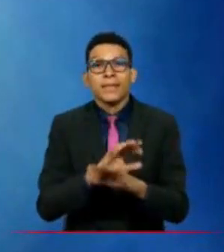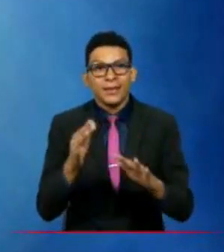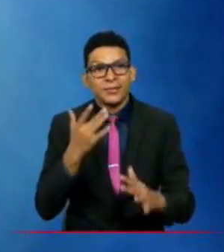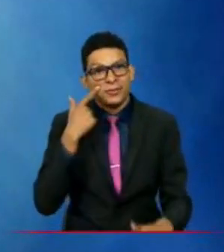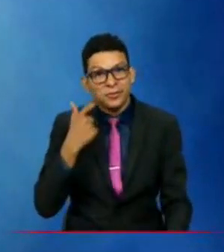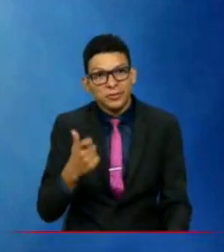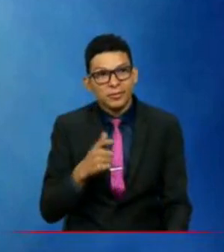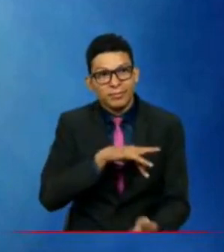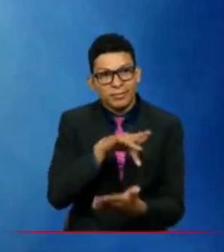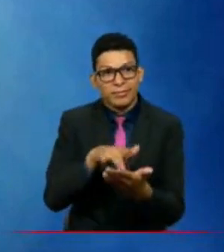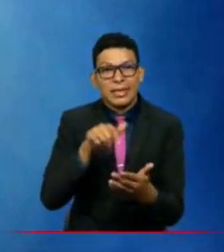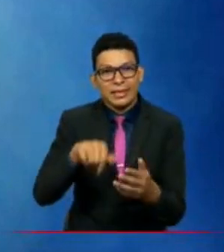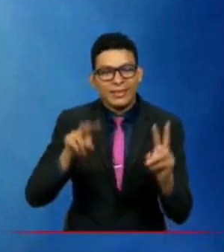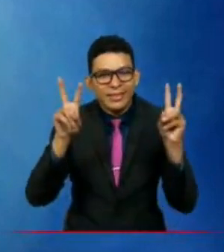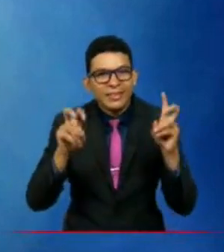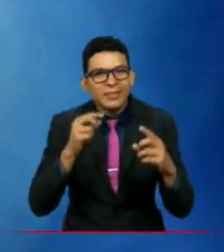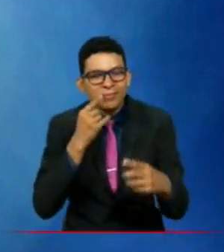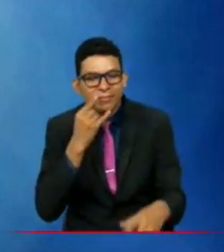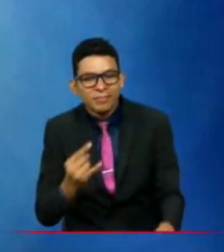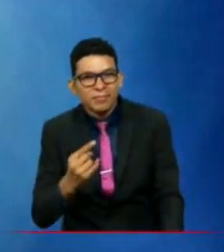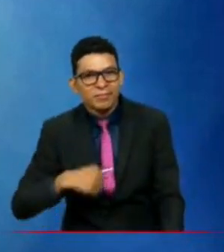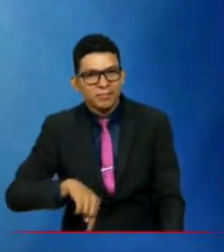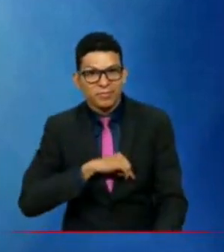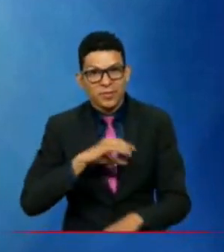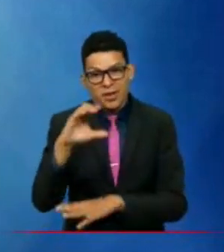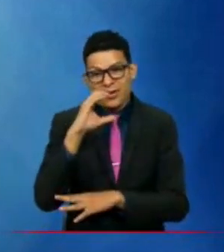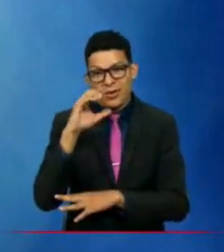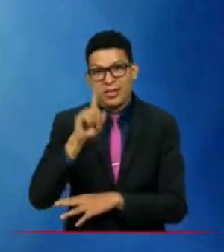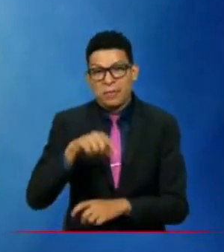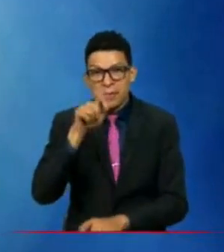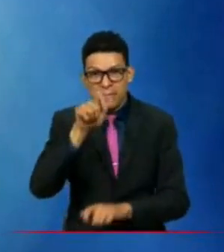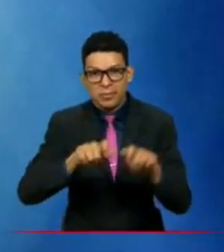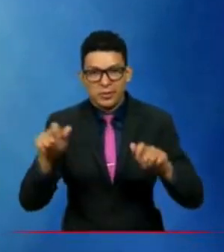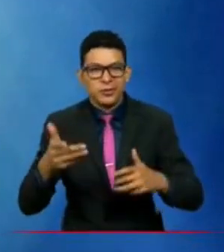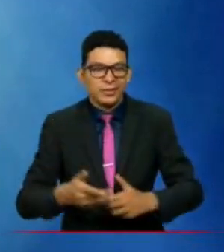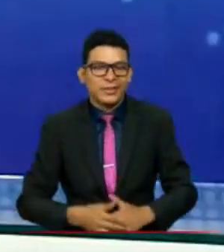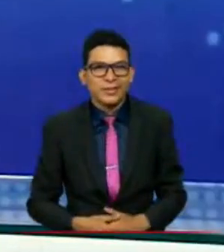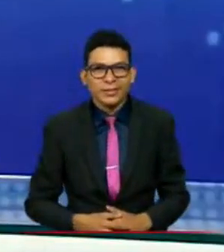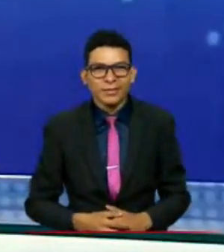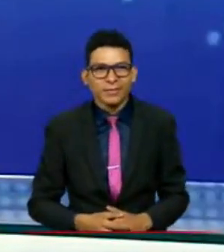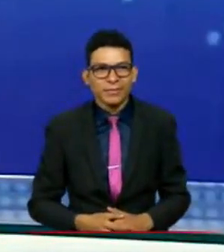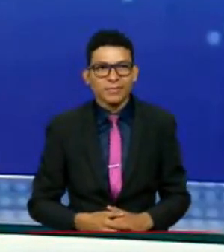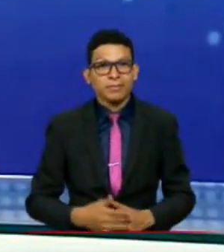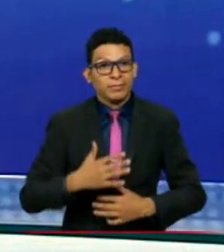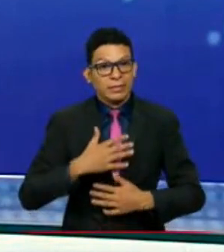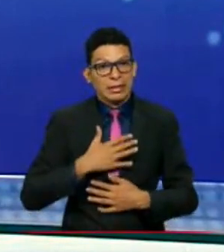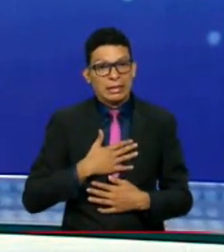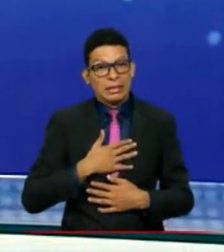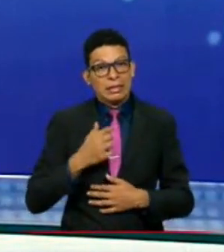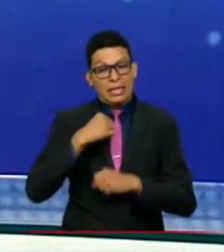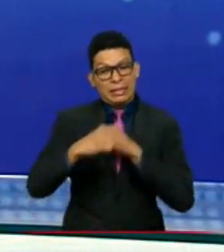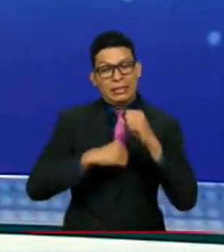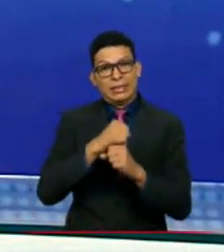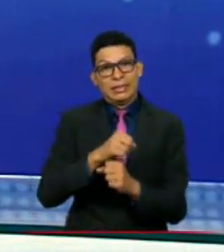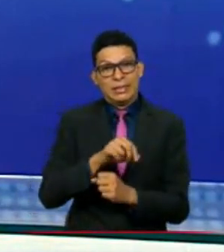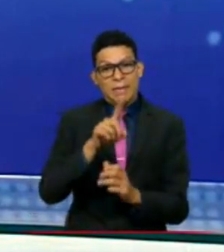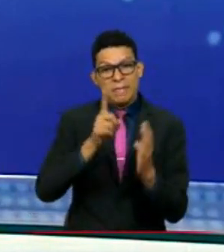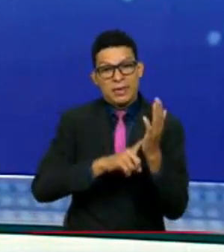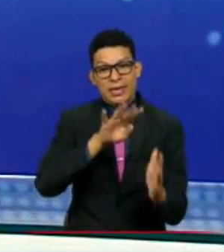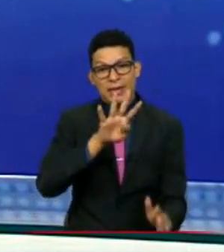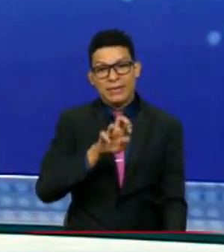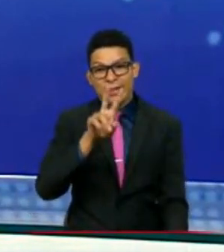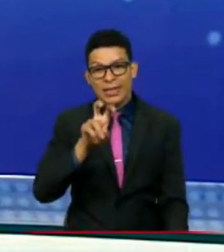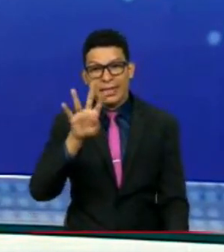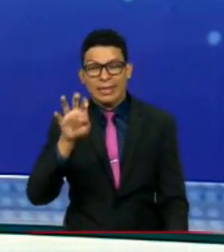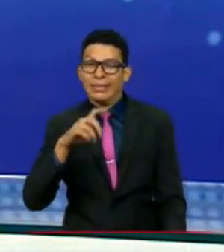estar aquí conversando este tema tan interesante para nuestro país y para la gente en particular le cuento que yo que soy modelo 79 me cuesta el tema de la